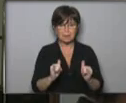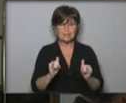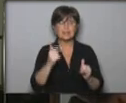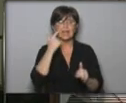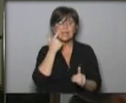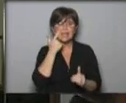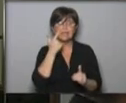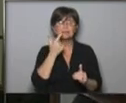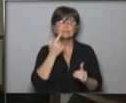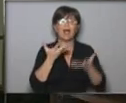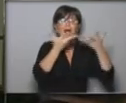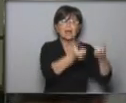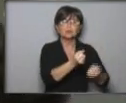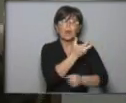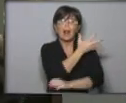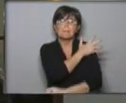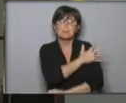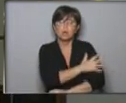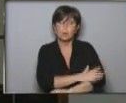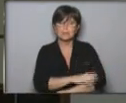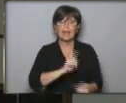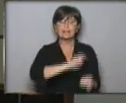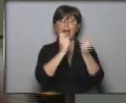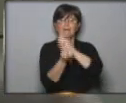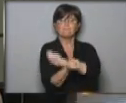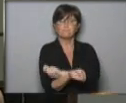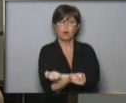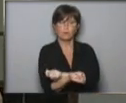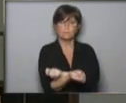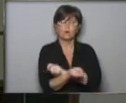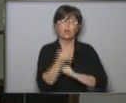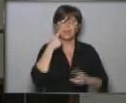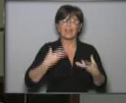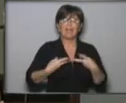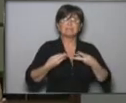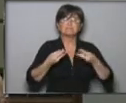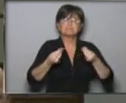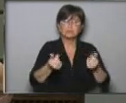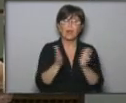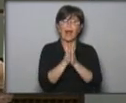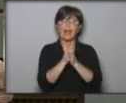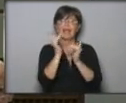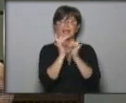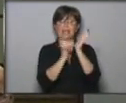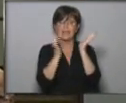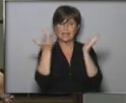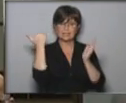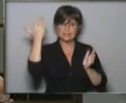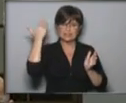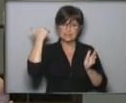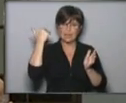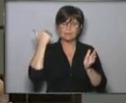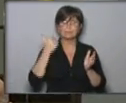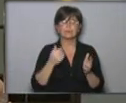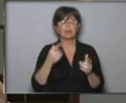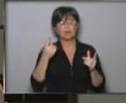la pobreza, que transformó radicalmente y desde el espíritu a la Iglesia en uno de sus momentos